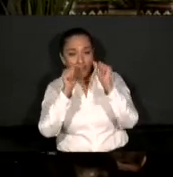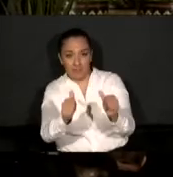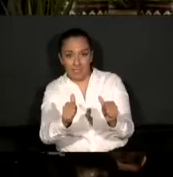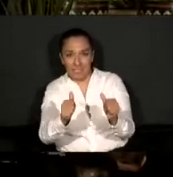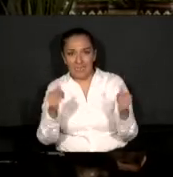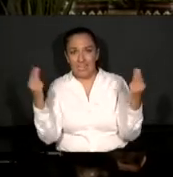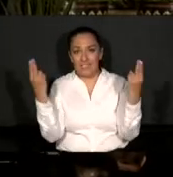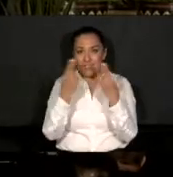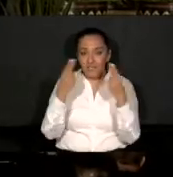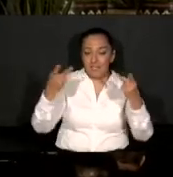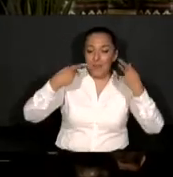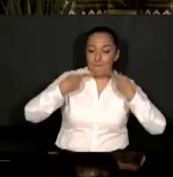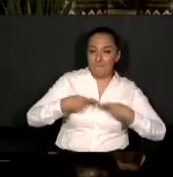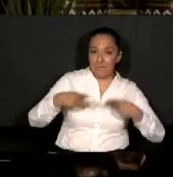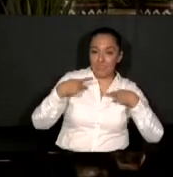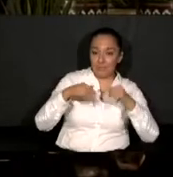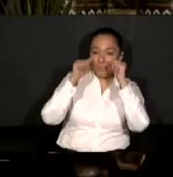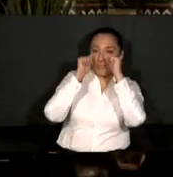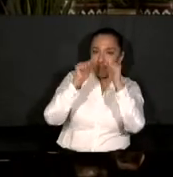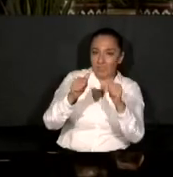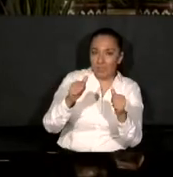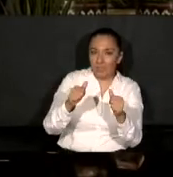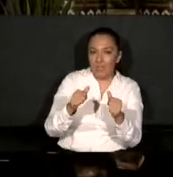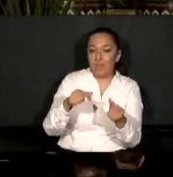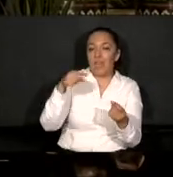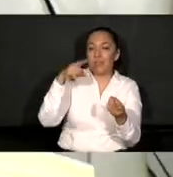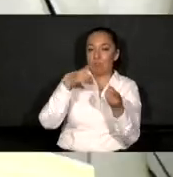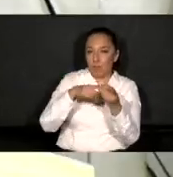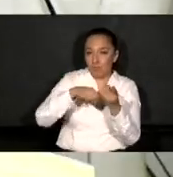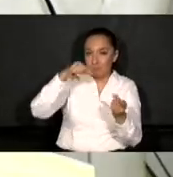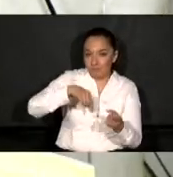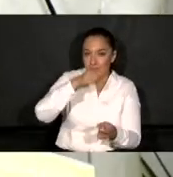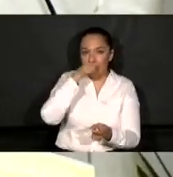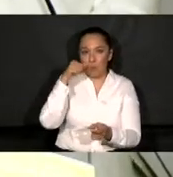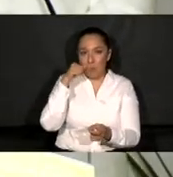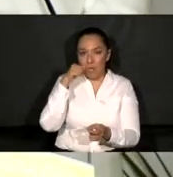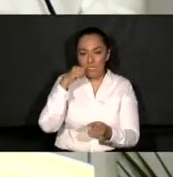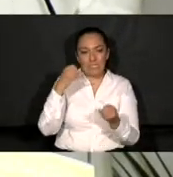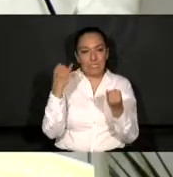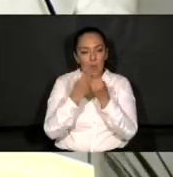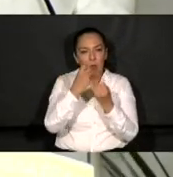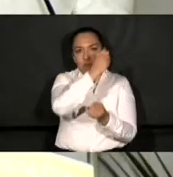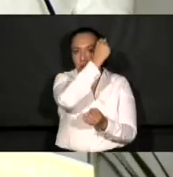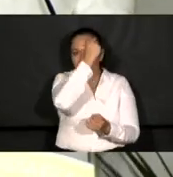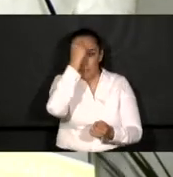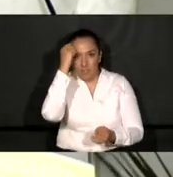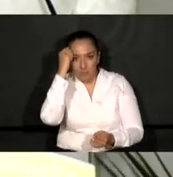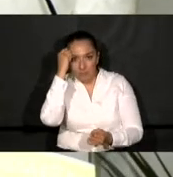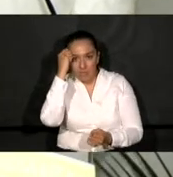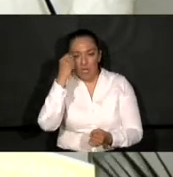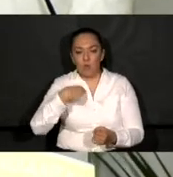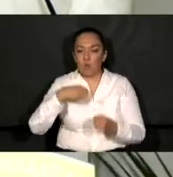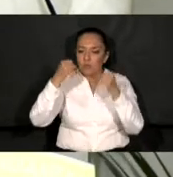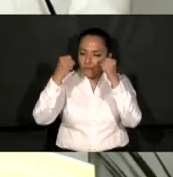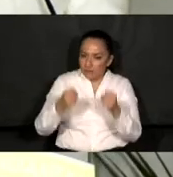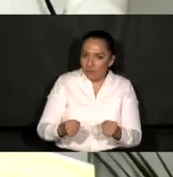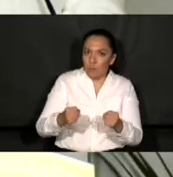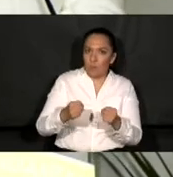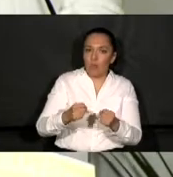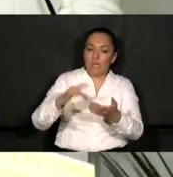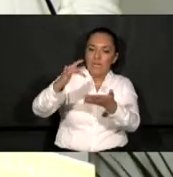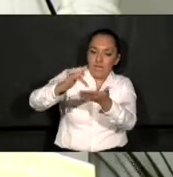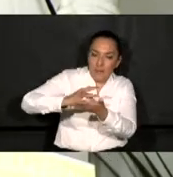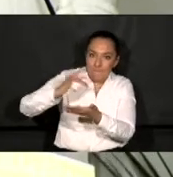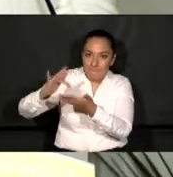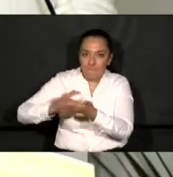aquí en Ciudad Juárez y en la Sierra Tarahumara. Y estoy segura, señor secretario, que contaremos con el apoyo del